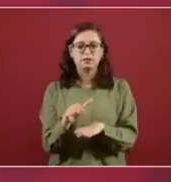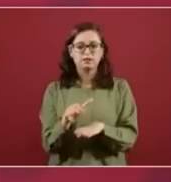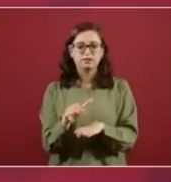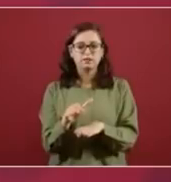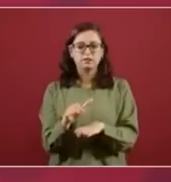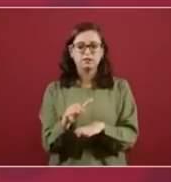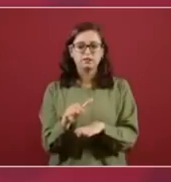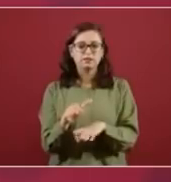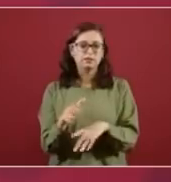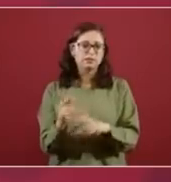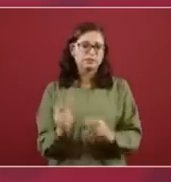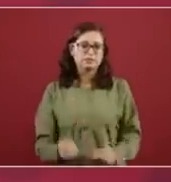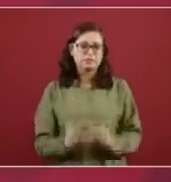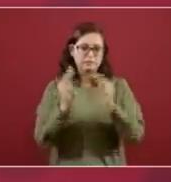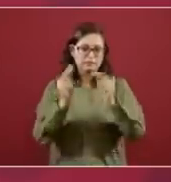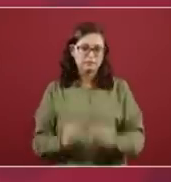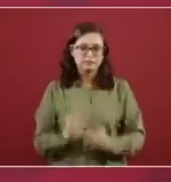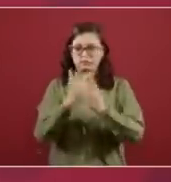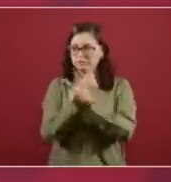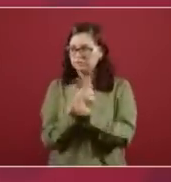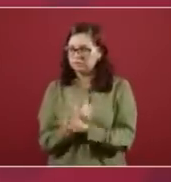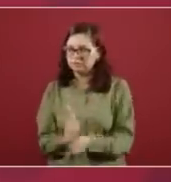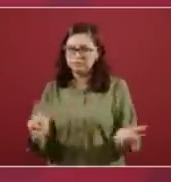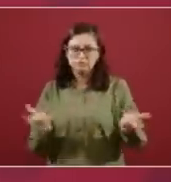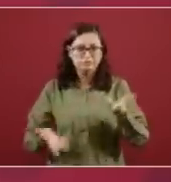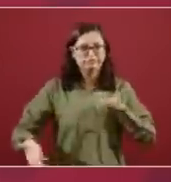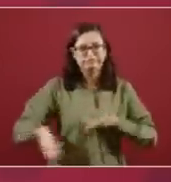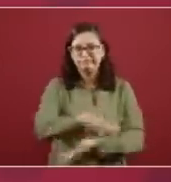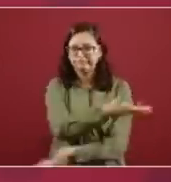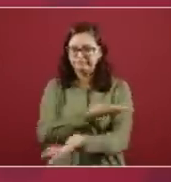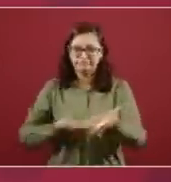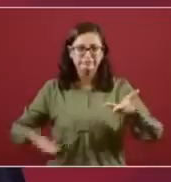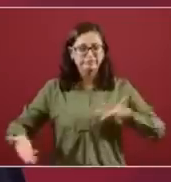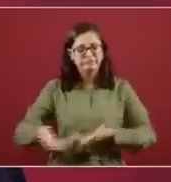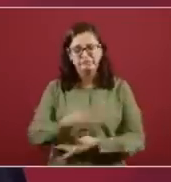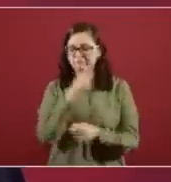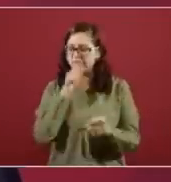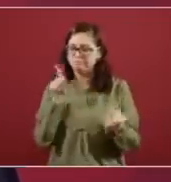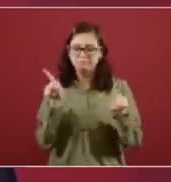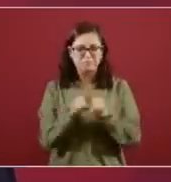el libre comercio o en las relaciones comerciales